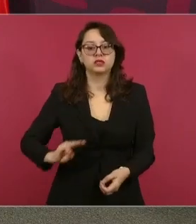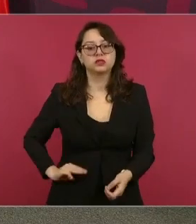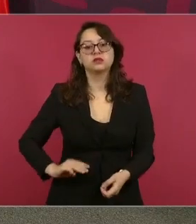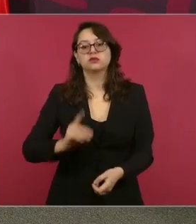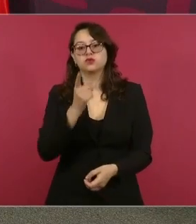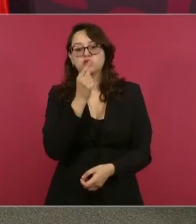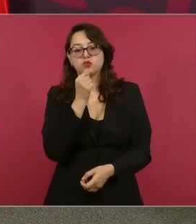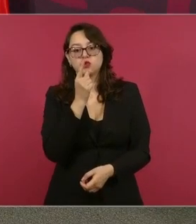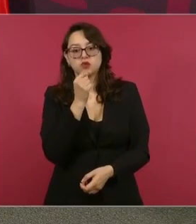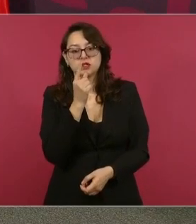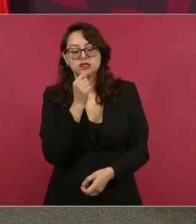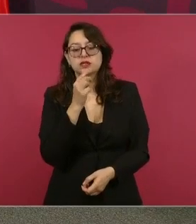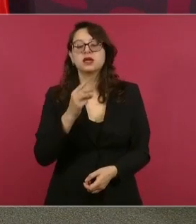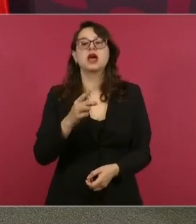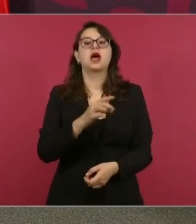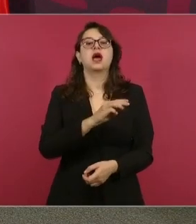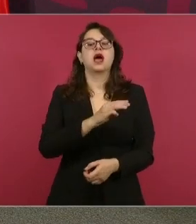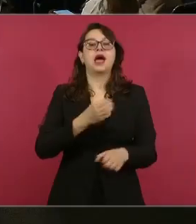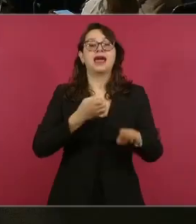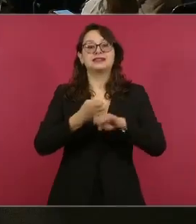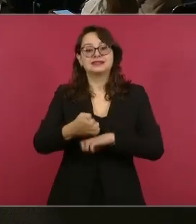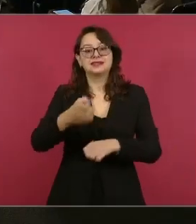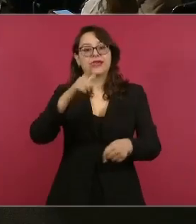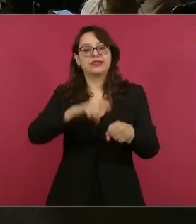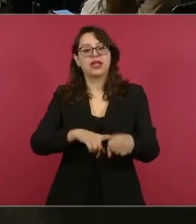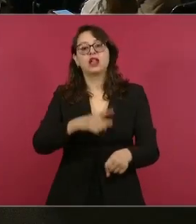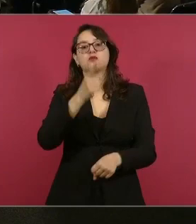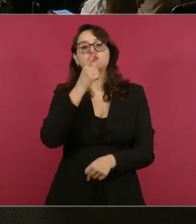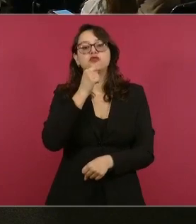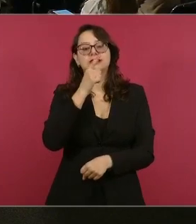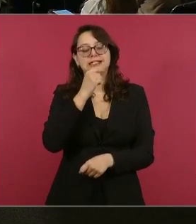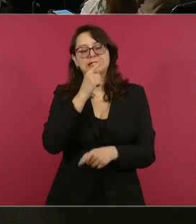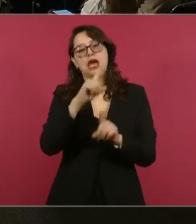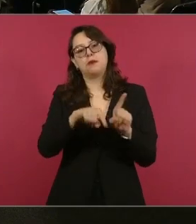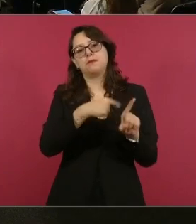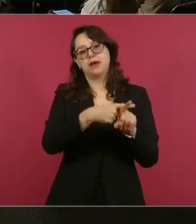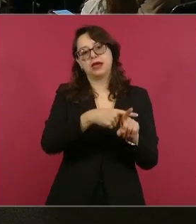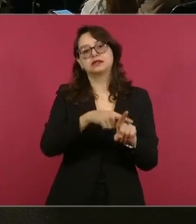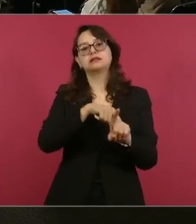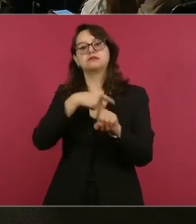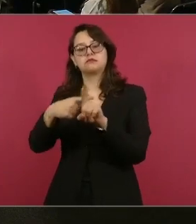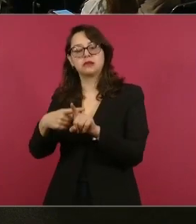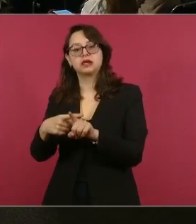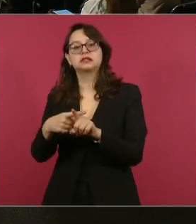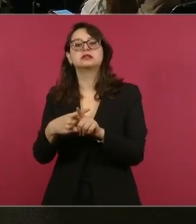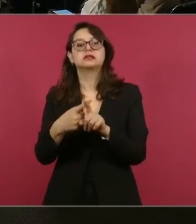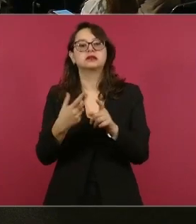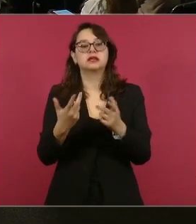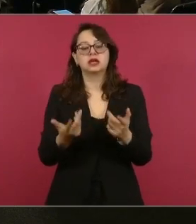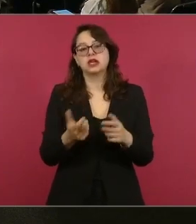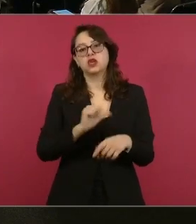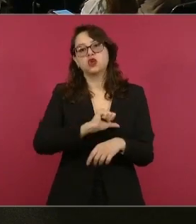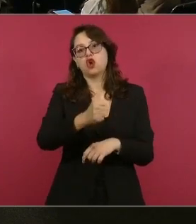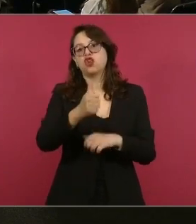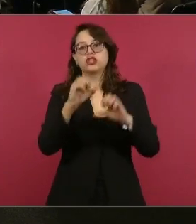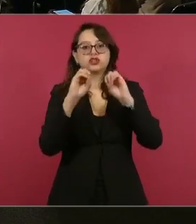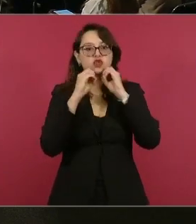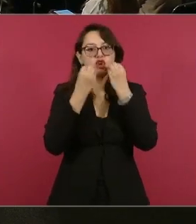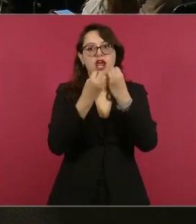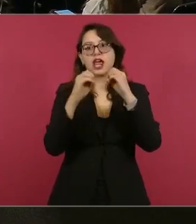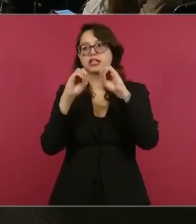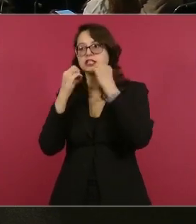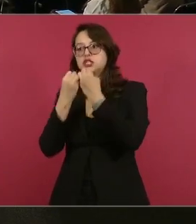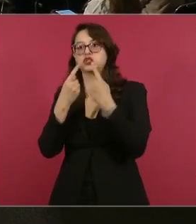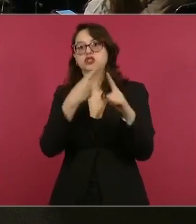efectivos del estado, a organismos que se han sumado a esta